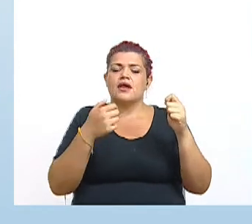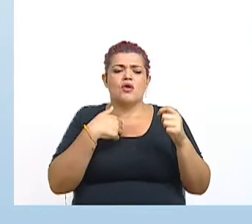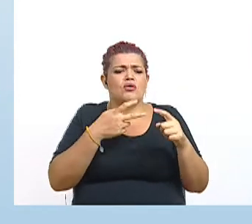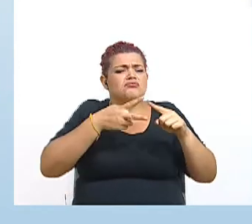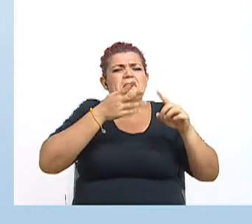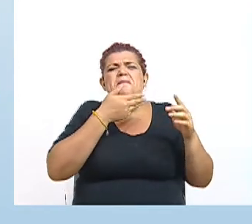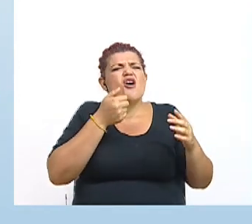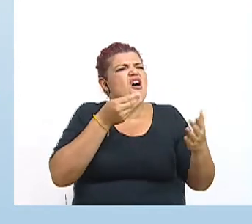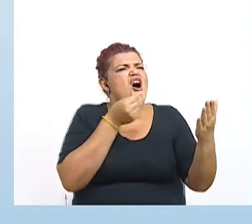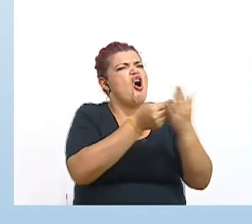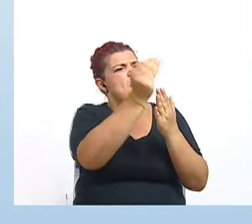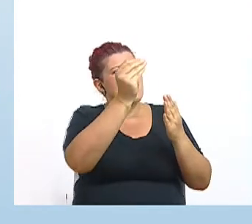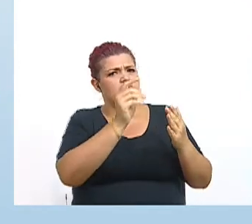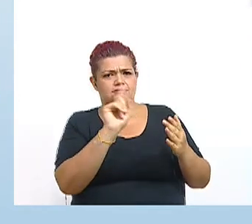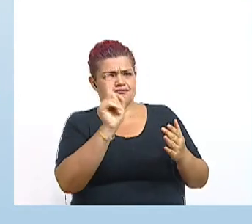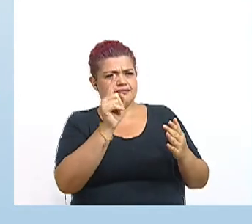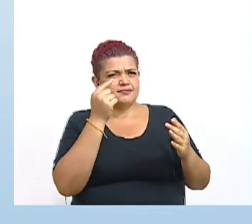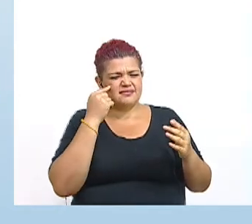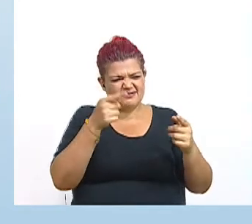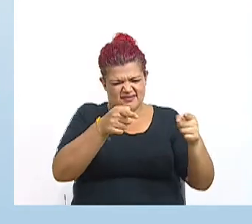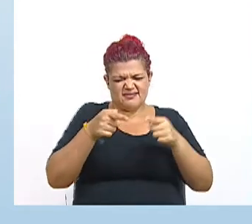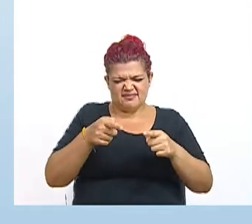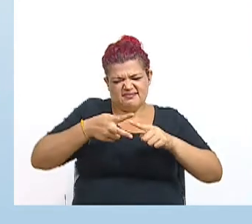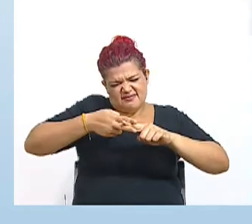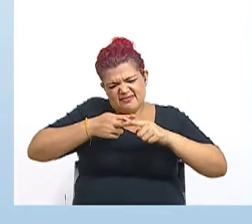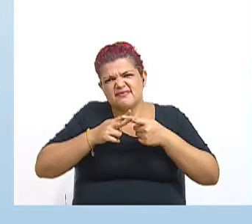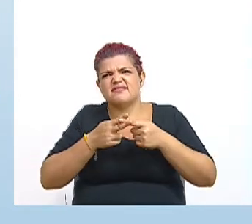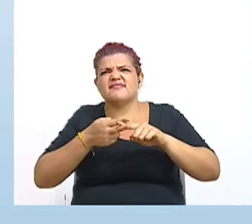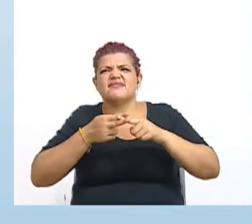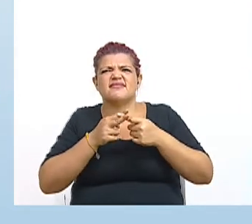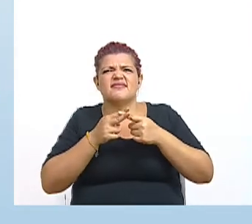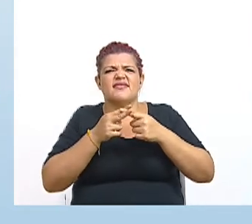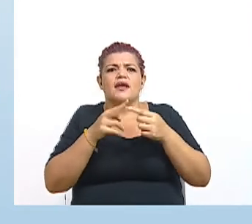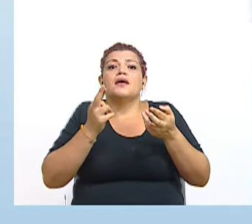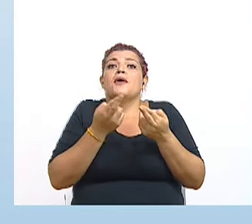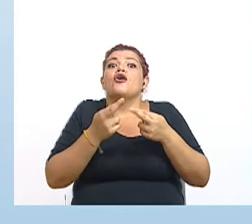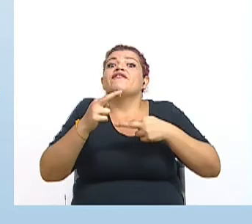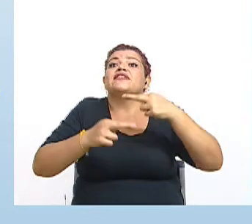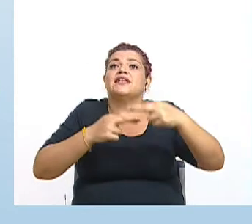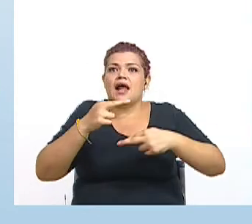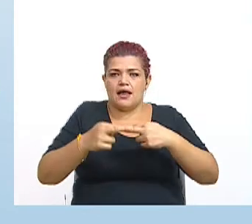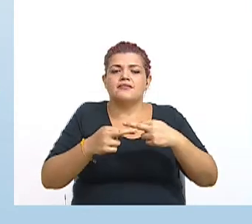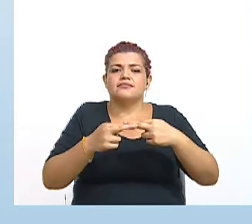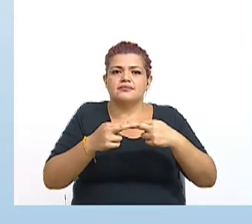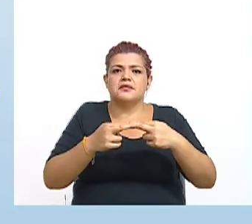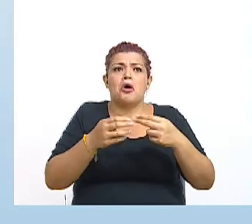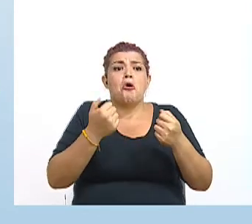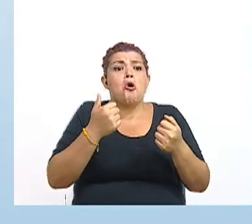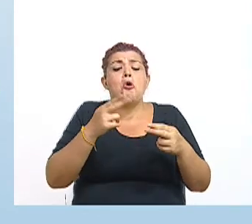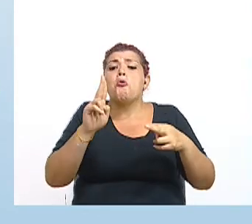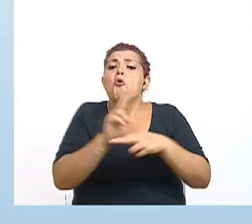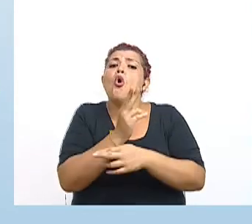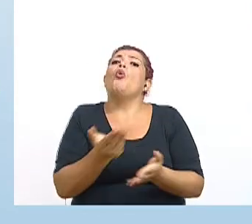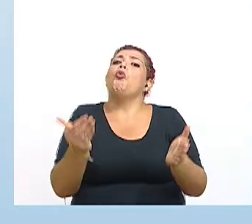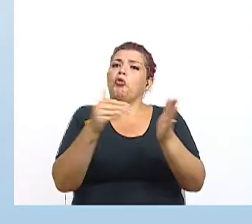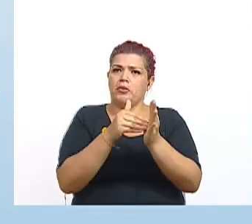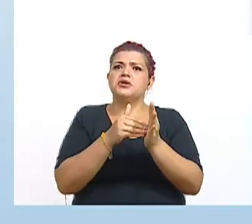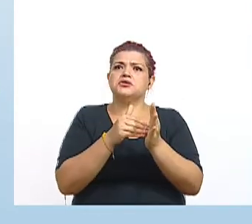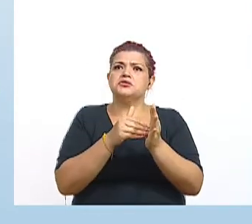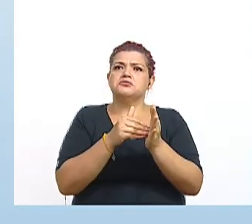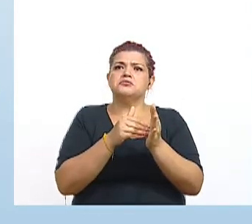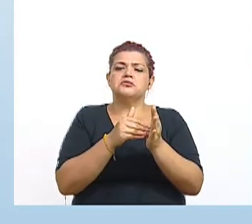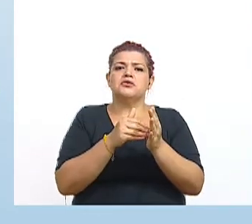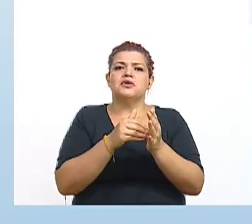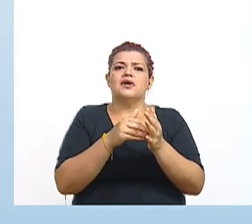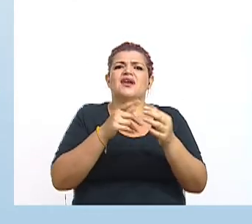Reparar, reciclar, reutilizar y refabricar. Precisamente es una estrategia que nos